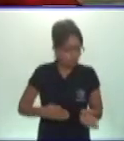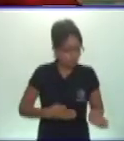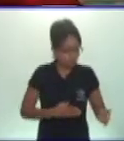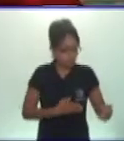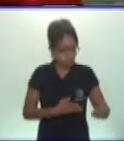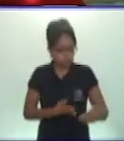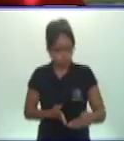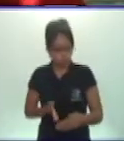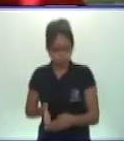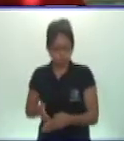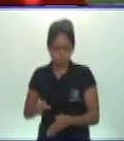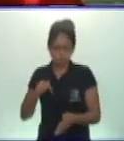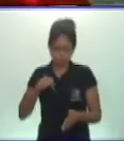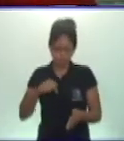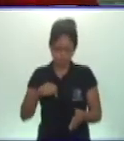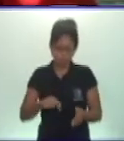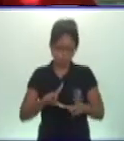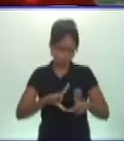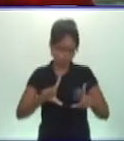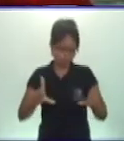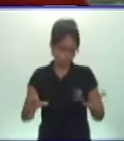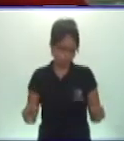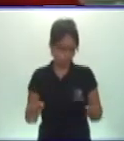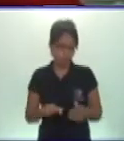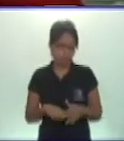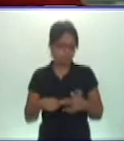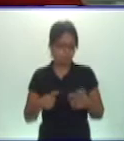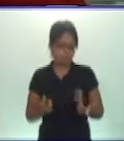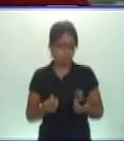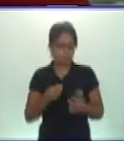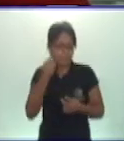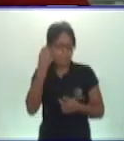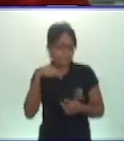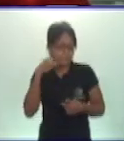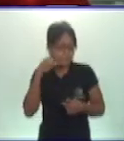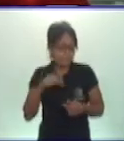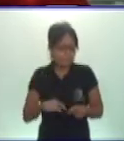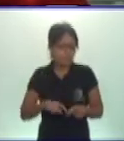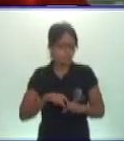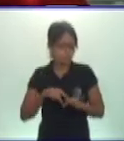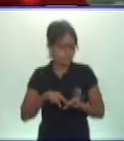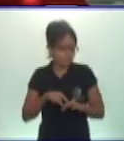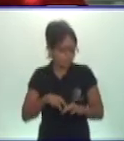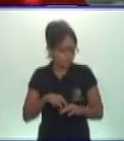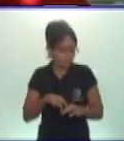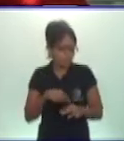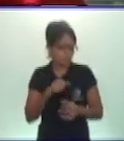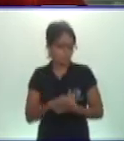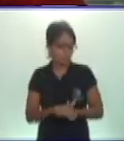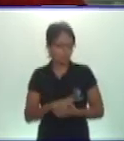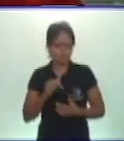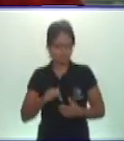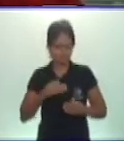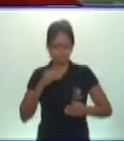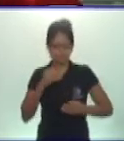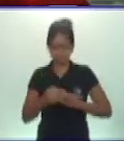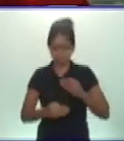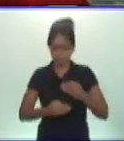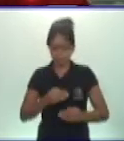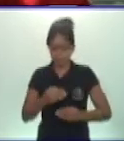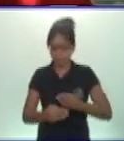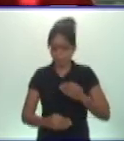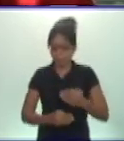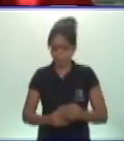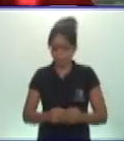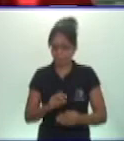nuestra tierra, exactamente para corroborar que éramos una isla. Y en ese proceso de travesía por el norte de la